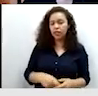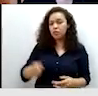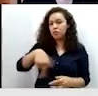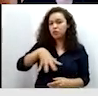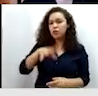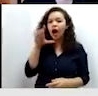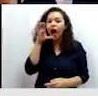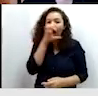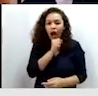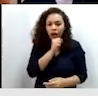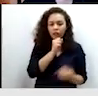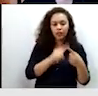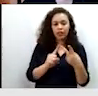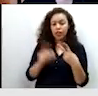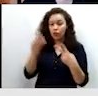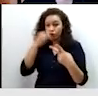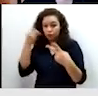calor y alimento.